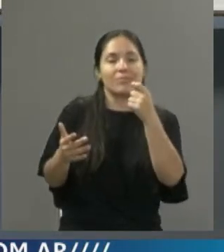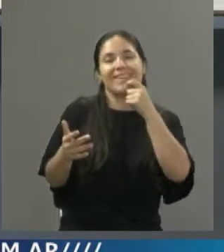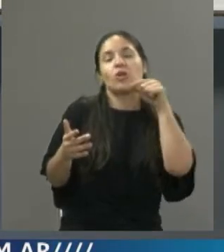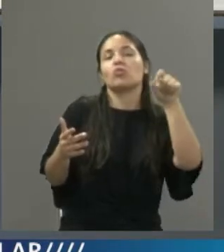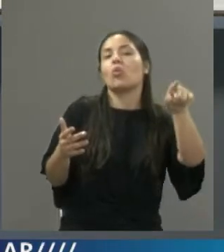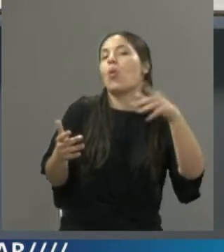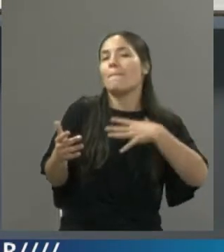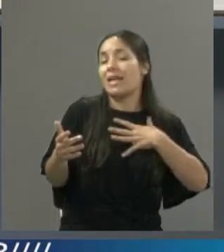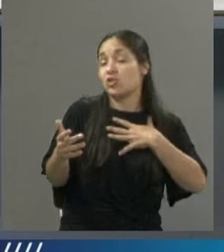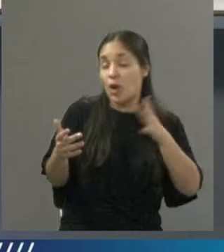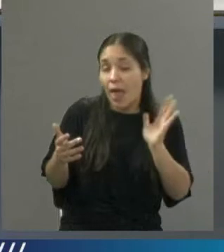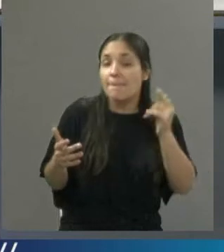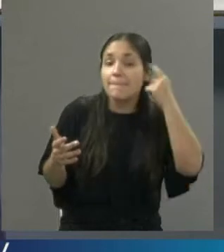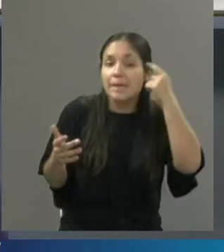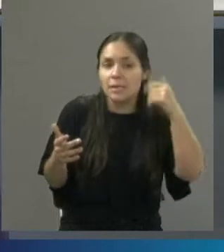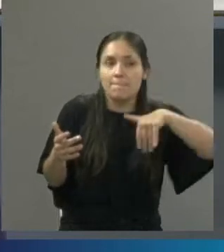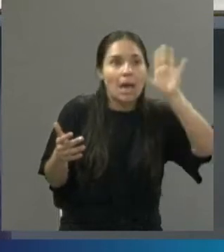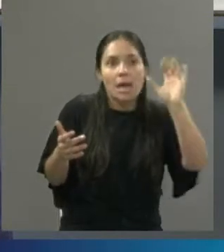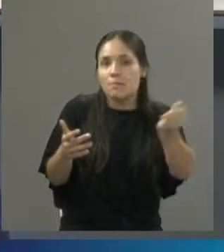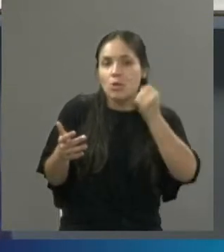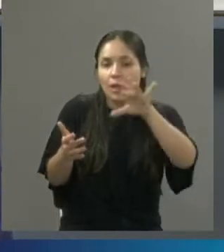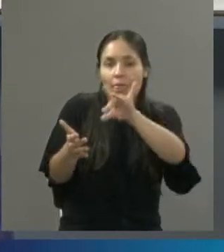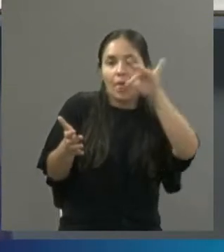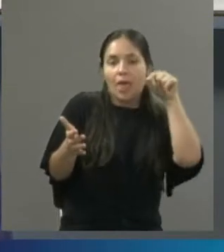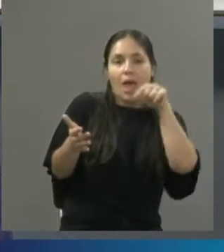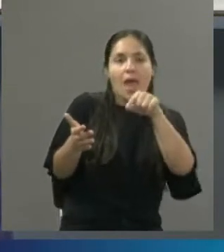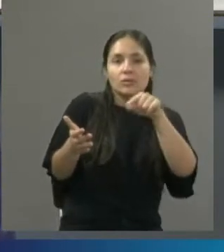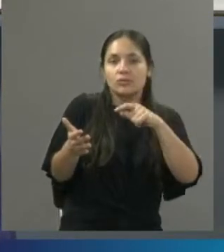ahí preguntártelo hasta personalmente a vos, que te llame la atención más que otras cosas?